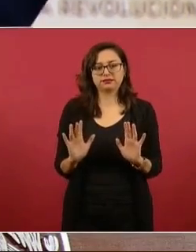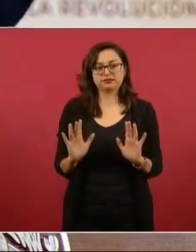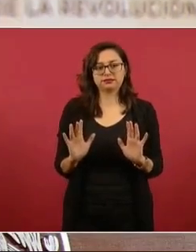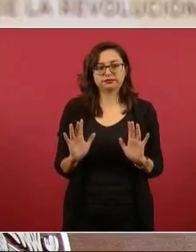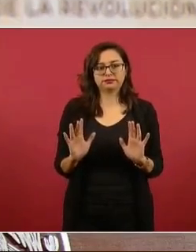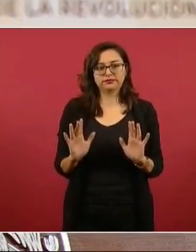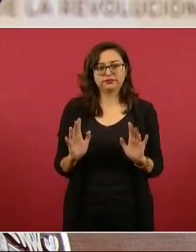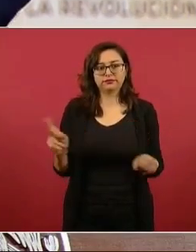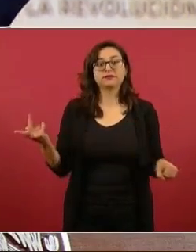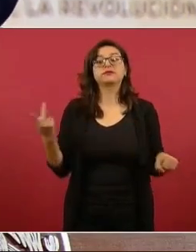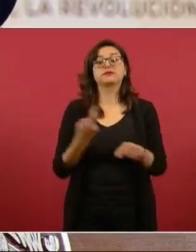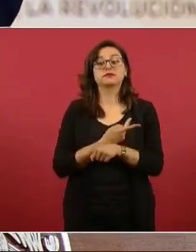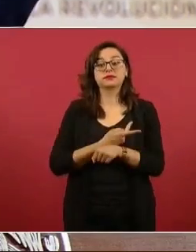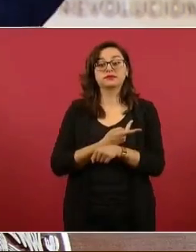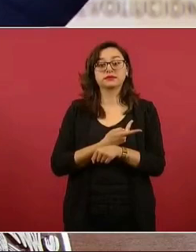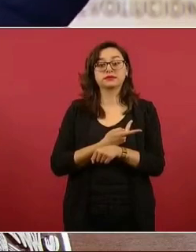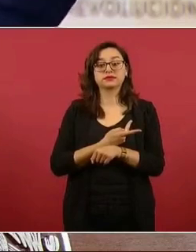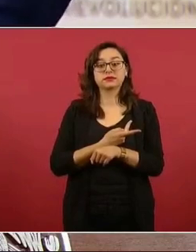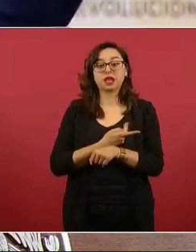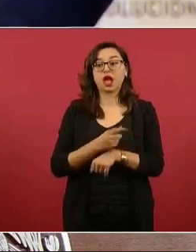vamos a tener problemas